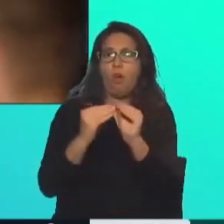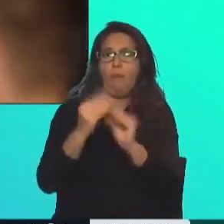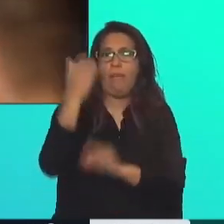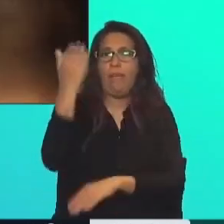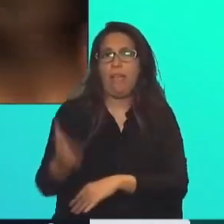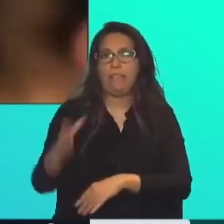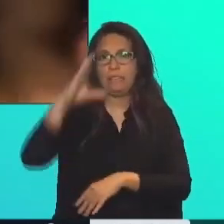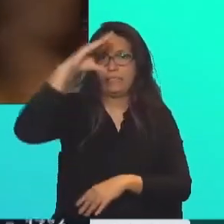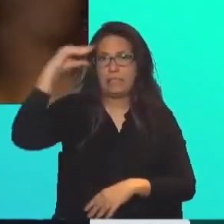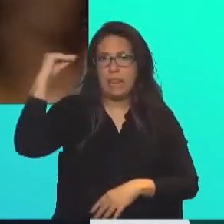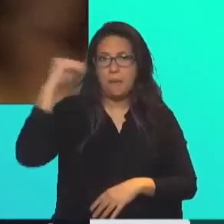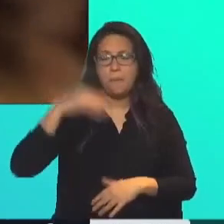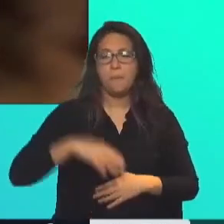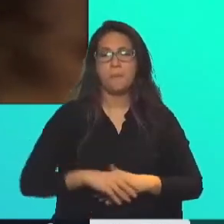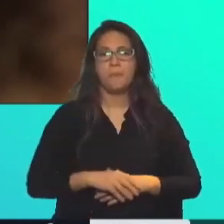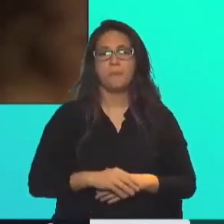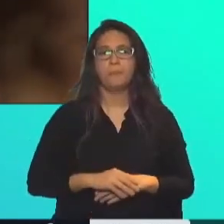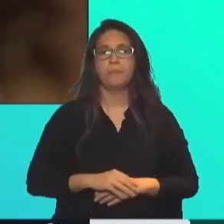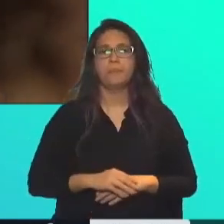Cristina,